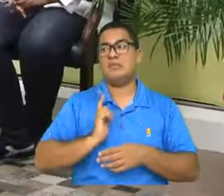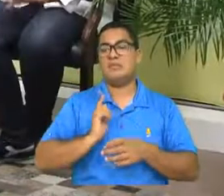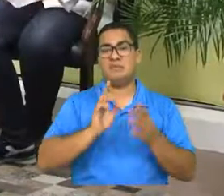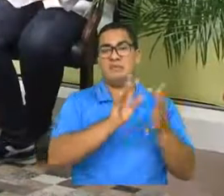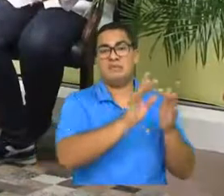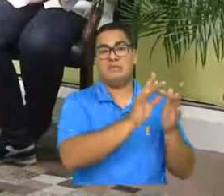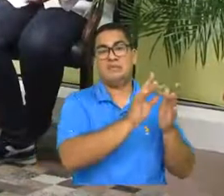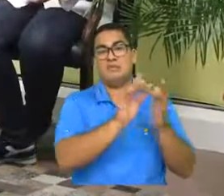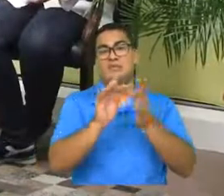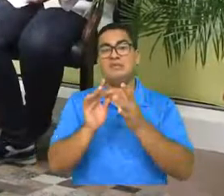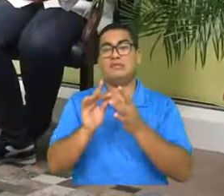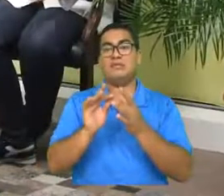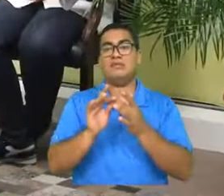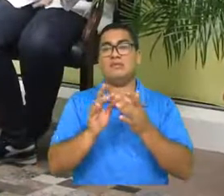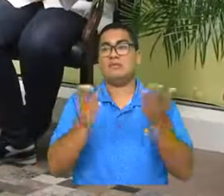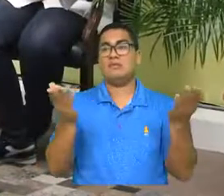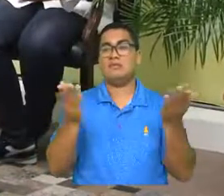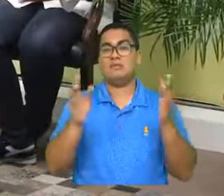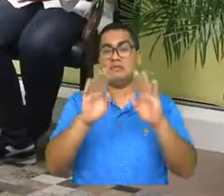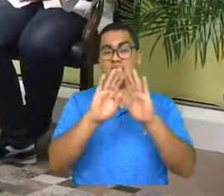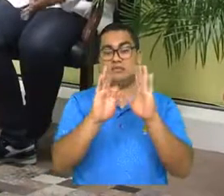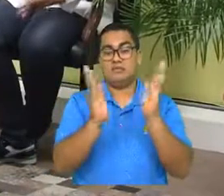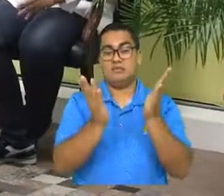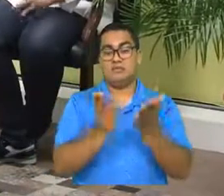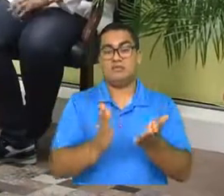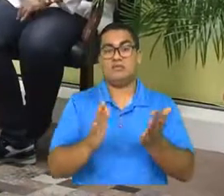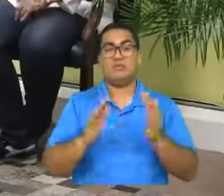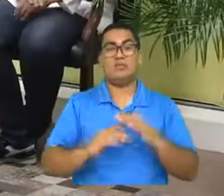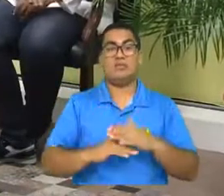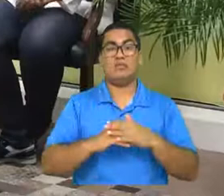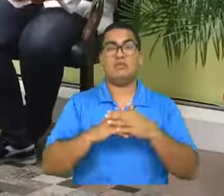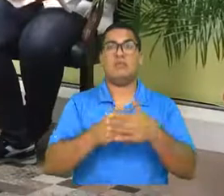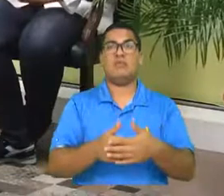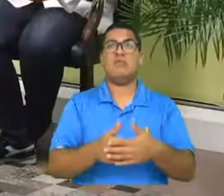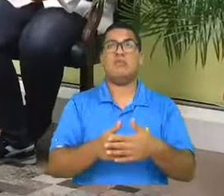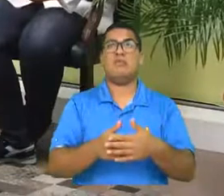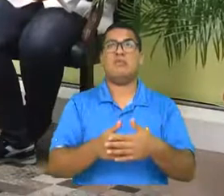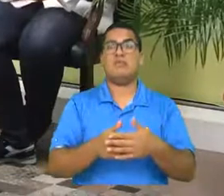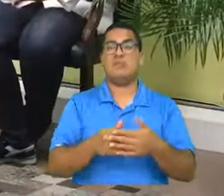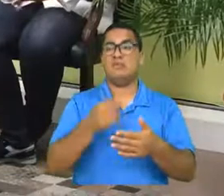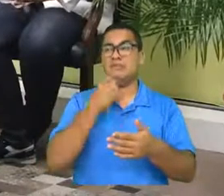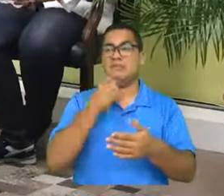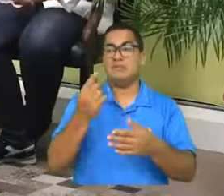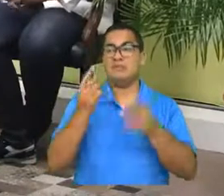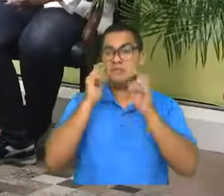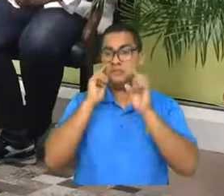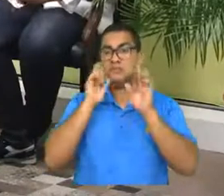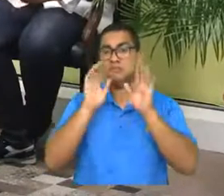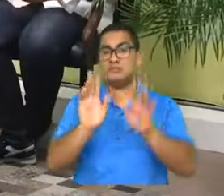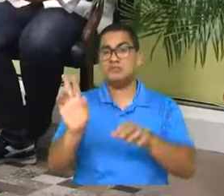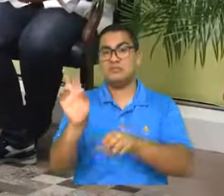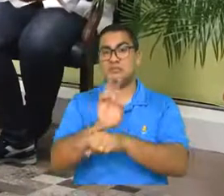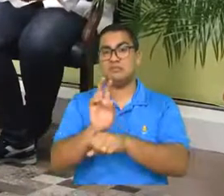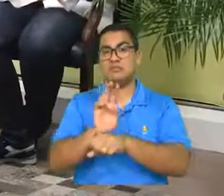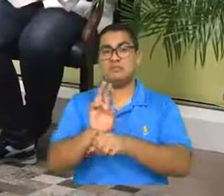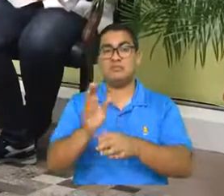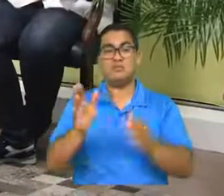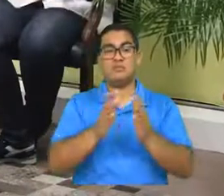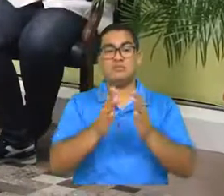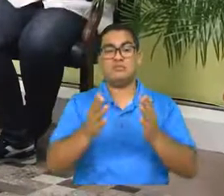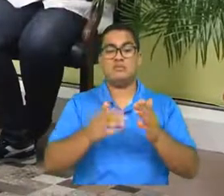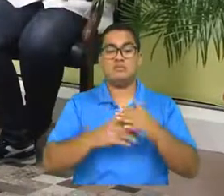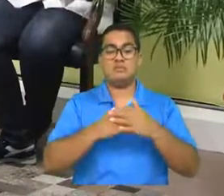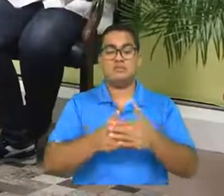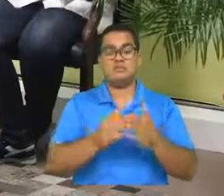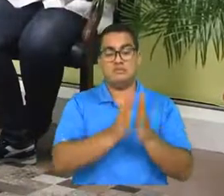especial a la mujer, por decir así, sí, que no esté embarazada, y se le da seguimiento a través de su control prenatal,